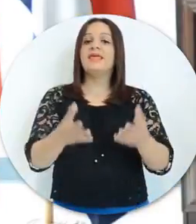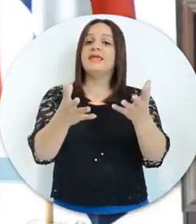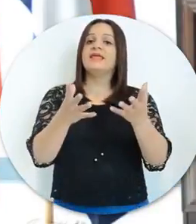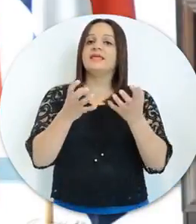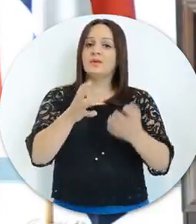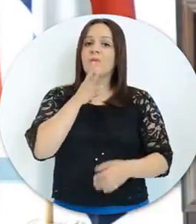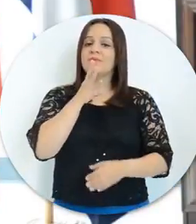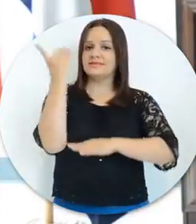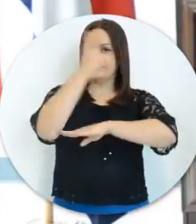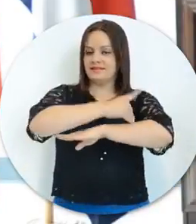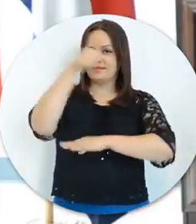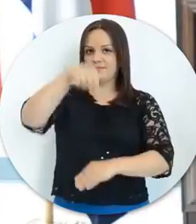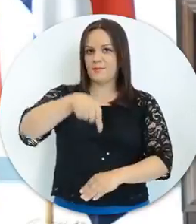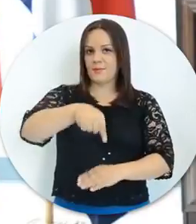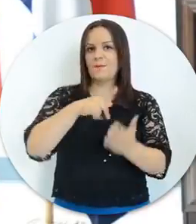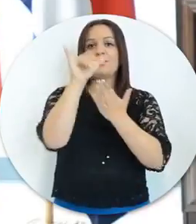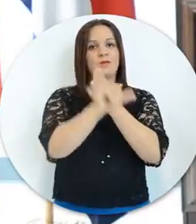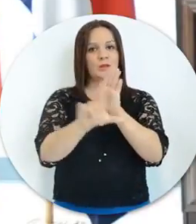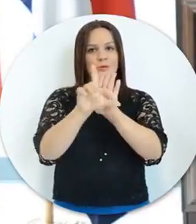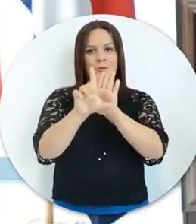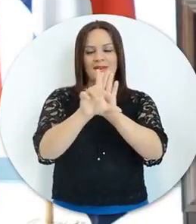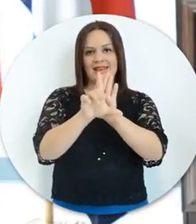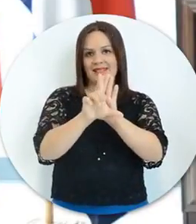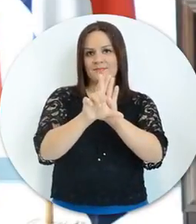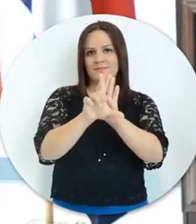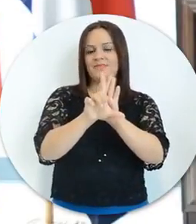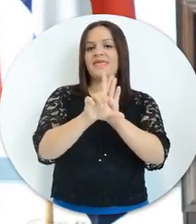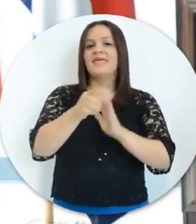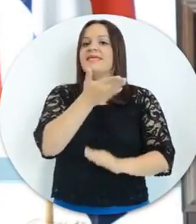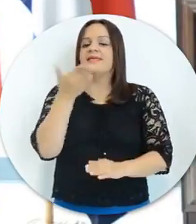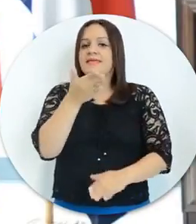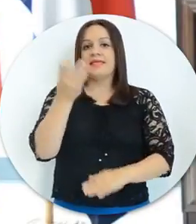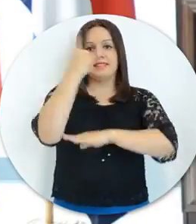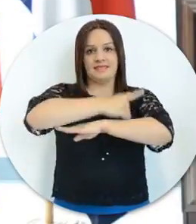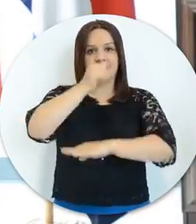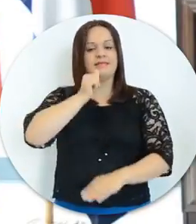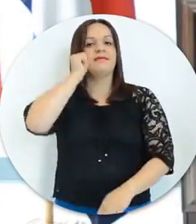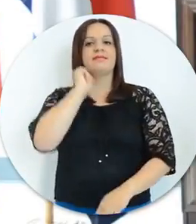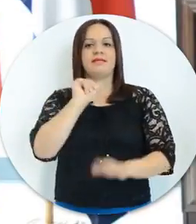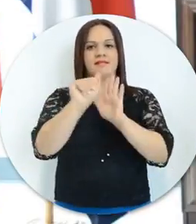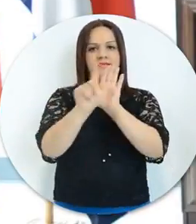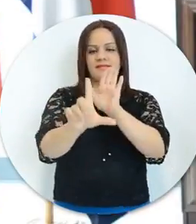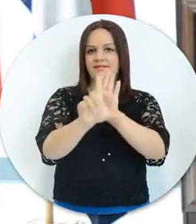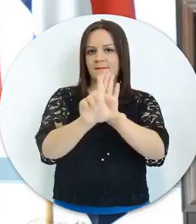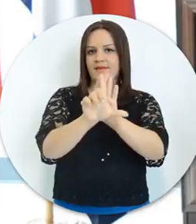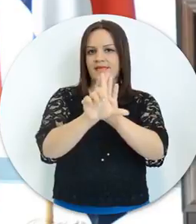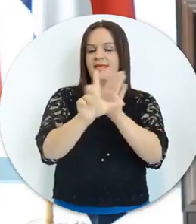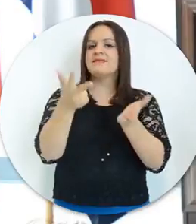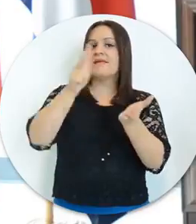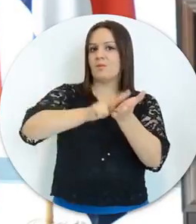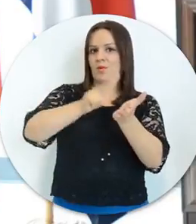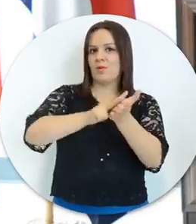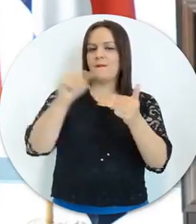Quiero conversarles el día de hoy sobre un proyecto de ley que justamente el día de ayer en la Asamblea Legislativa